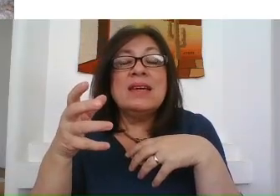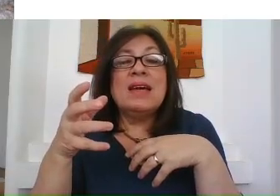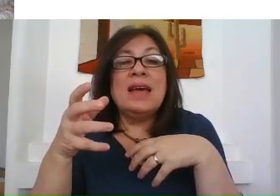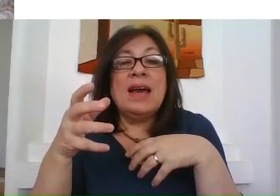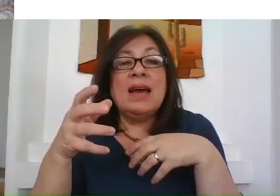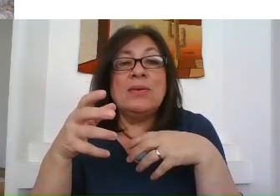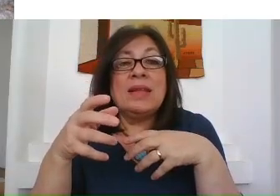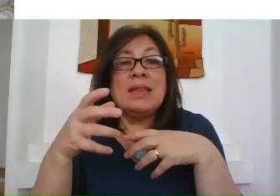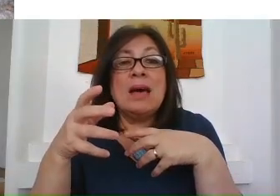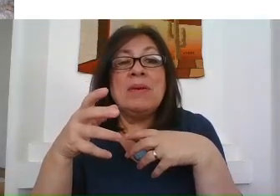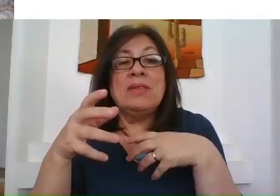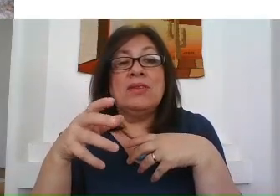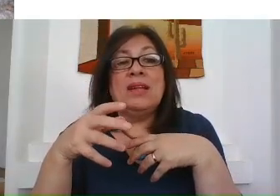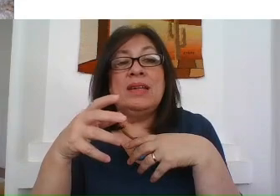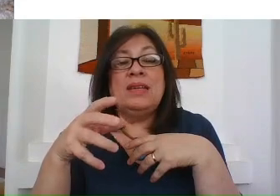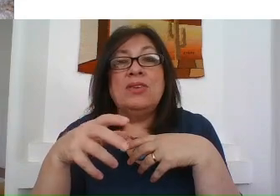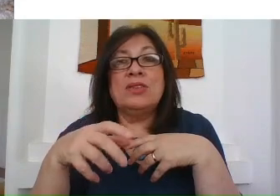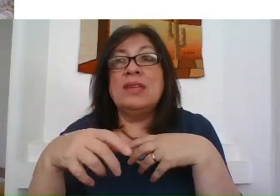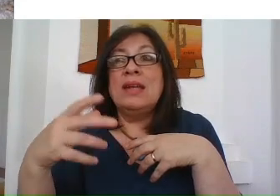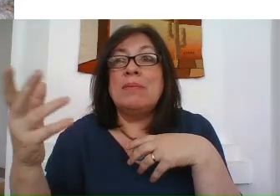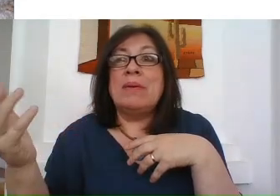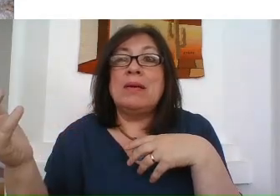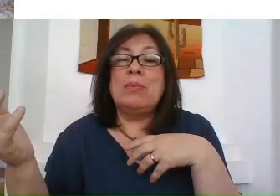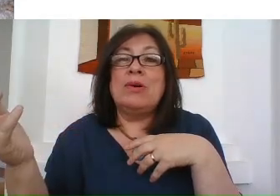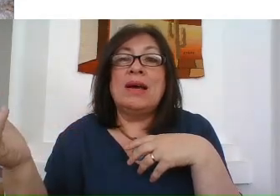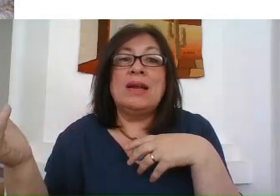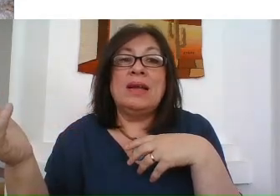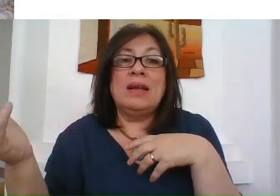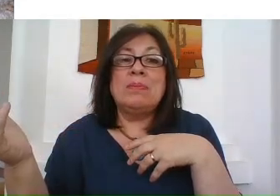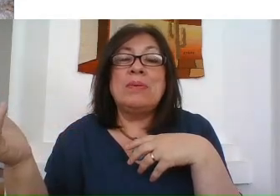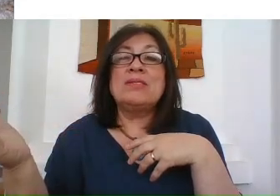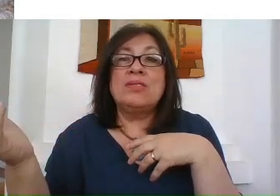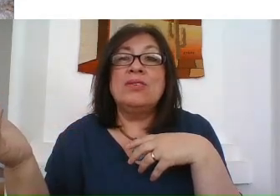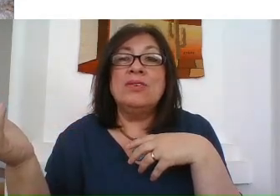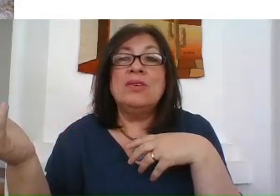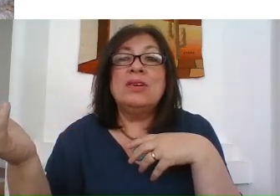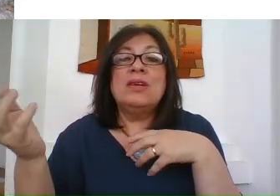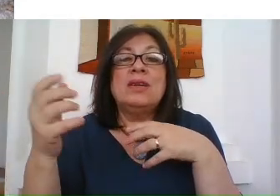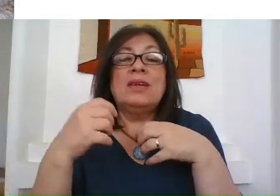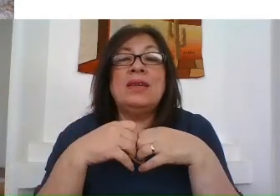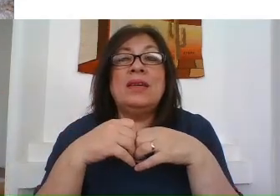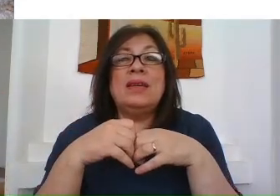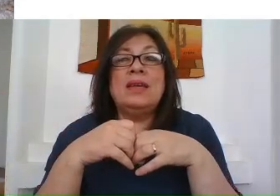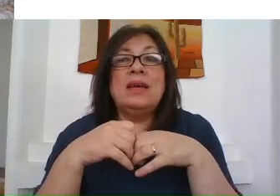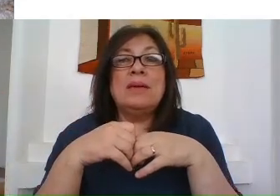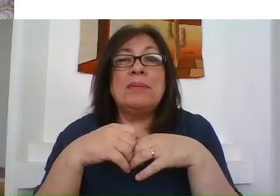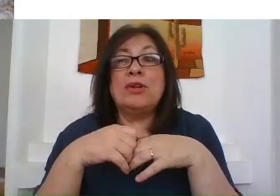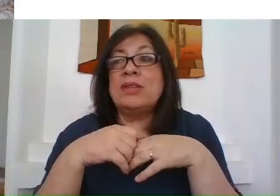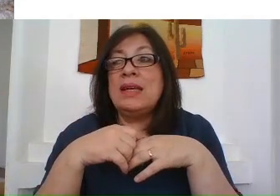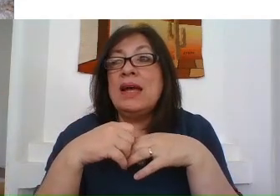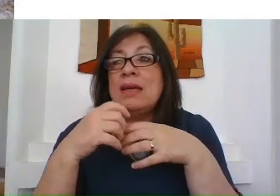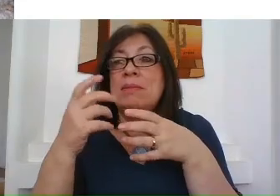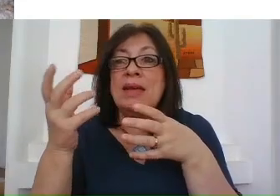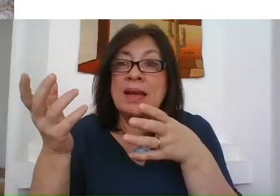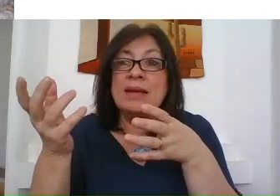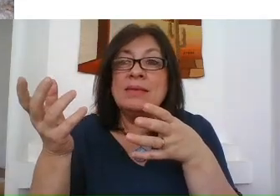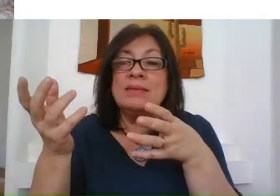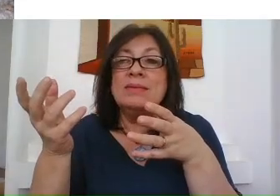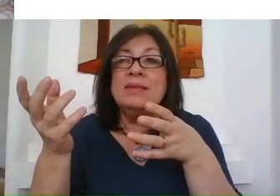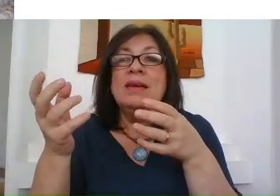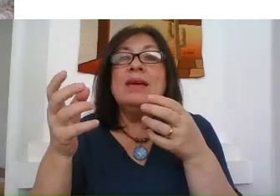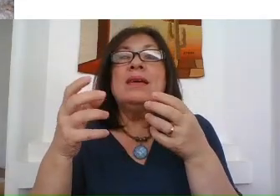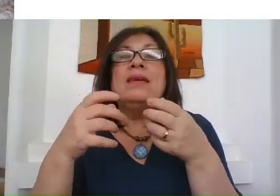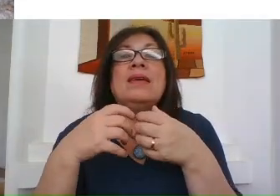cosas, hay una etapa en donde el niño tira para explorar el espacio, pero tira y